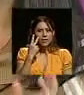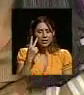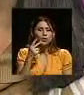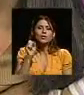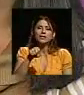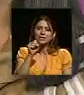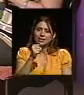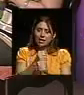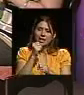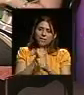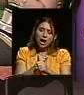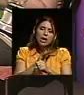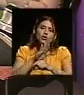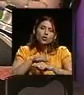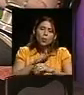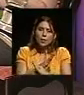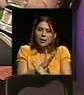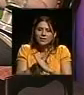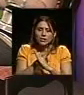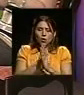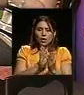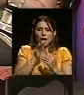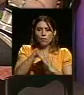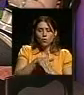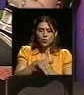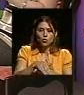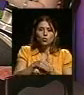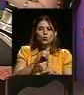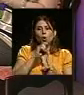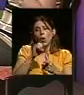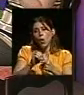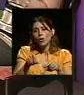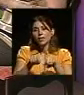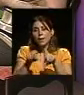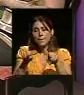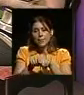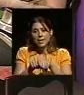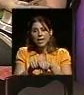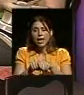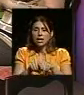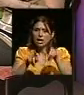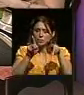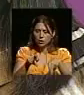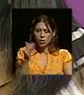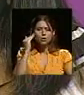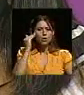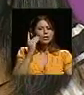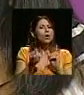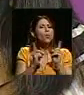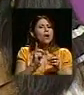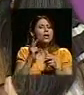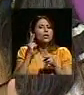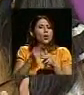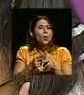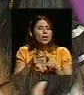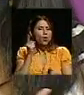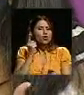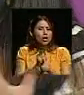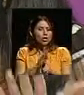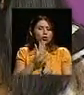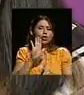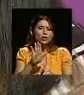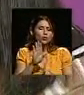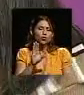la prevención del abuso, se trabaja, por ejemplo, que se llame por el nombre a sus partes genitales, pero creo que hay